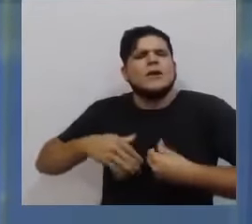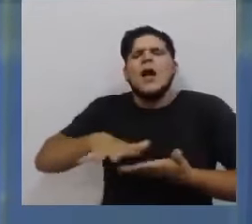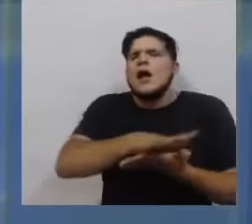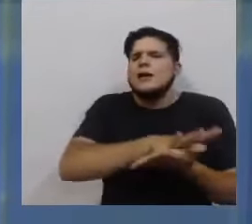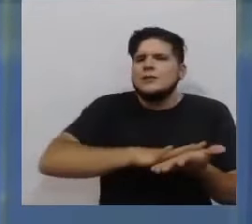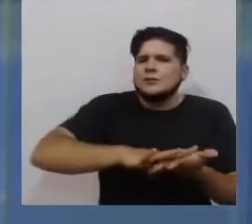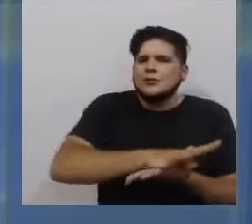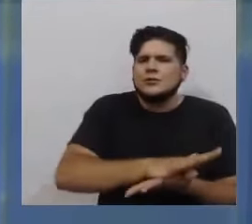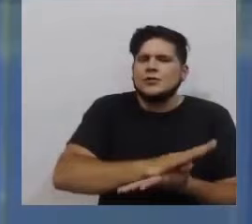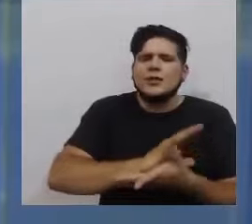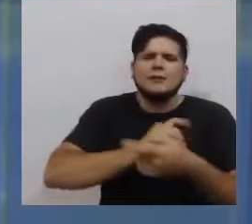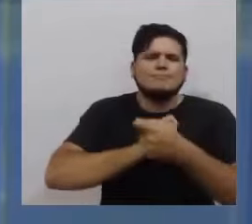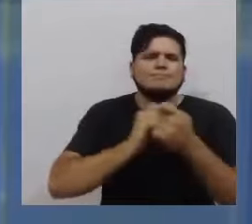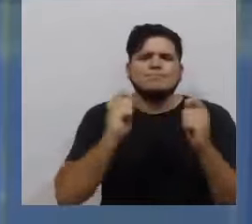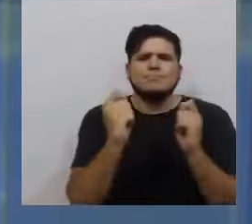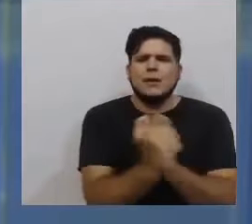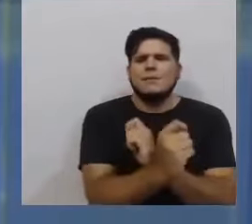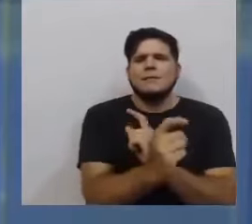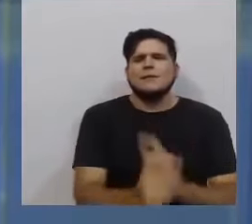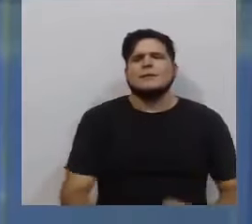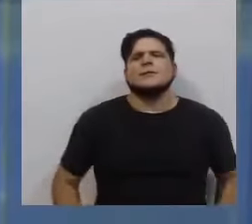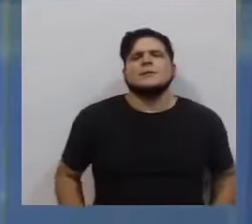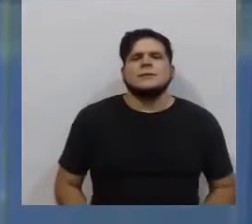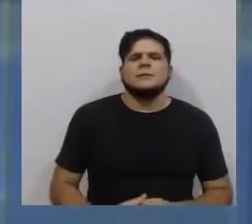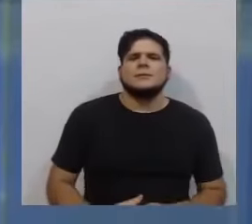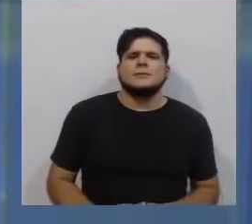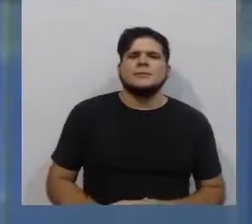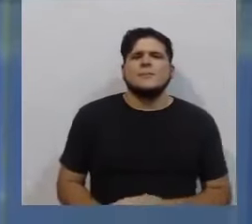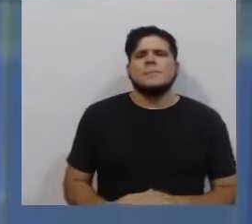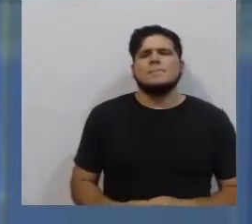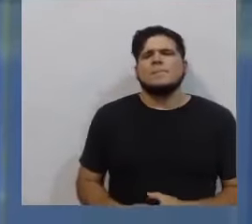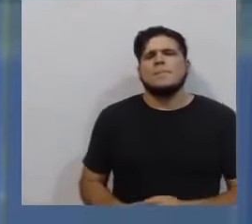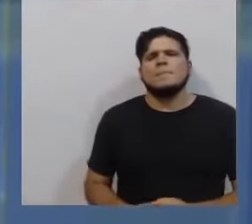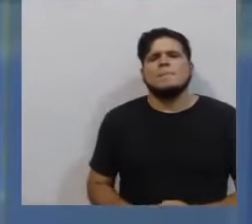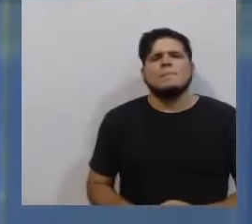hay gente que se aferró tanto a lo de acá